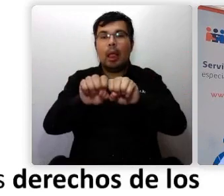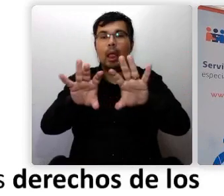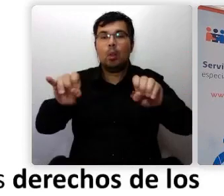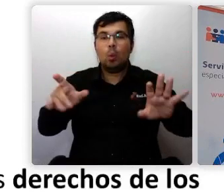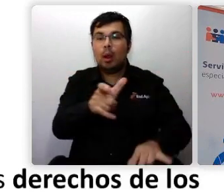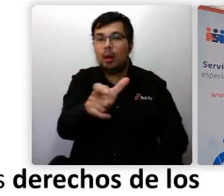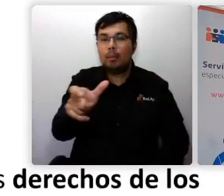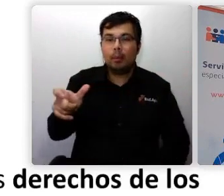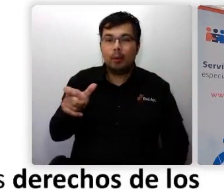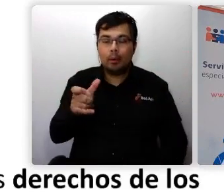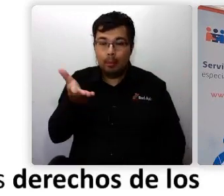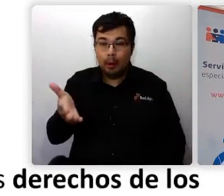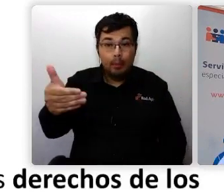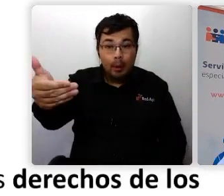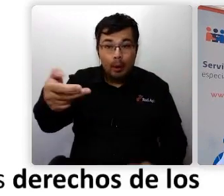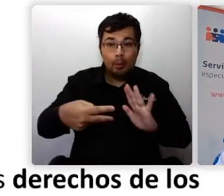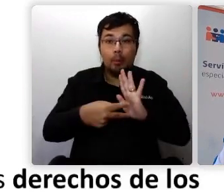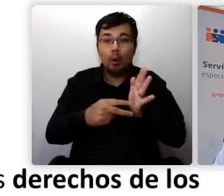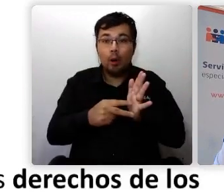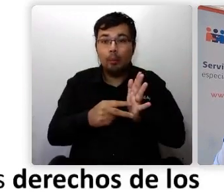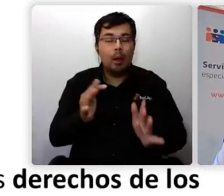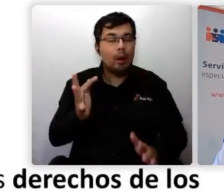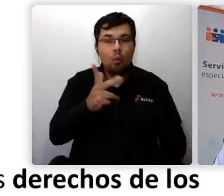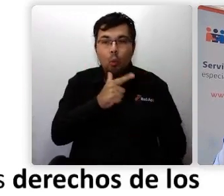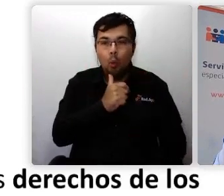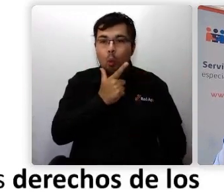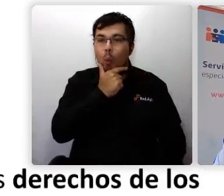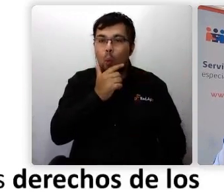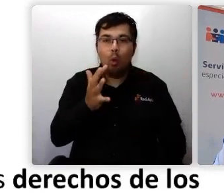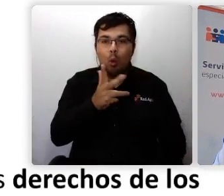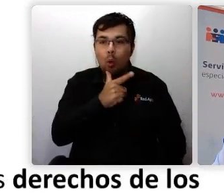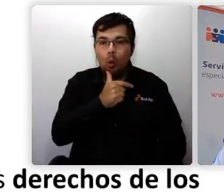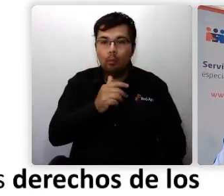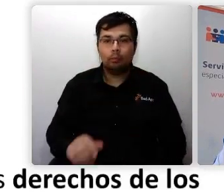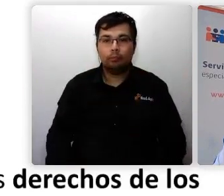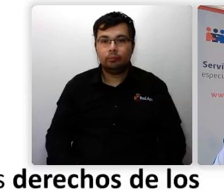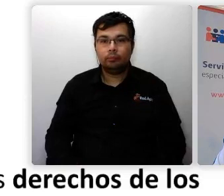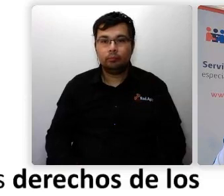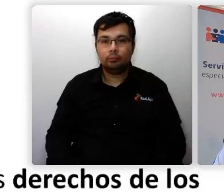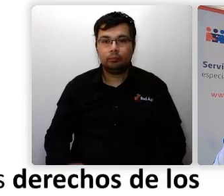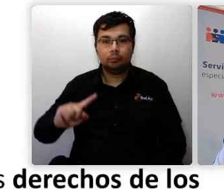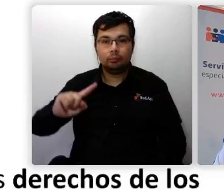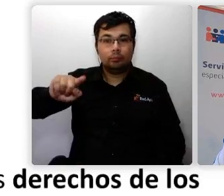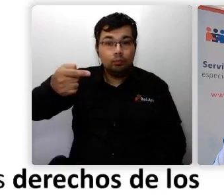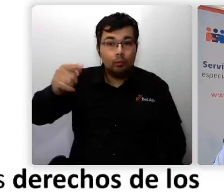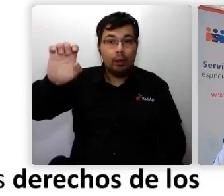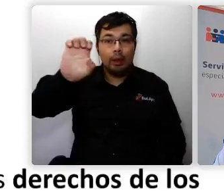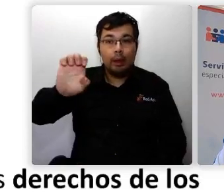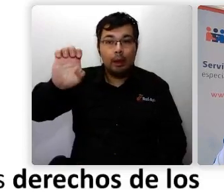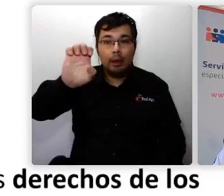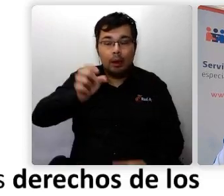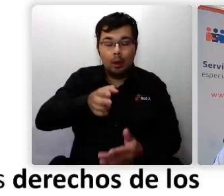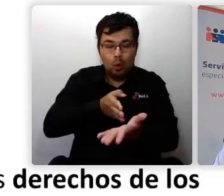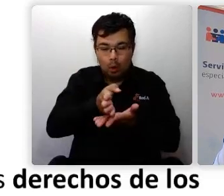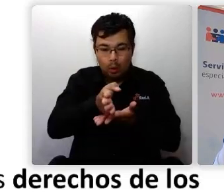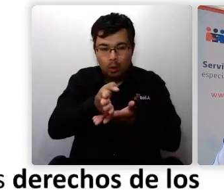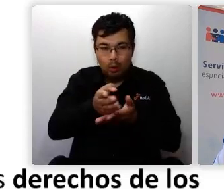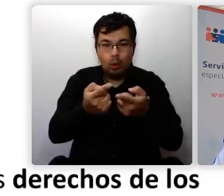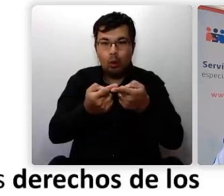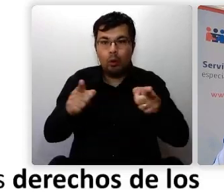tenga problemas, para que no tenga dudas. A contar de enero, de ya poquitas semanas más, vamos a comenzar con una serie de